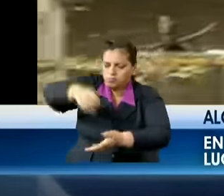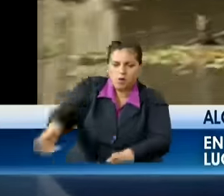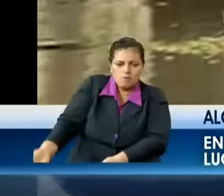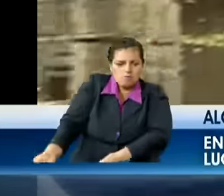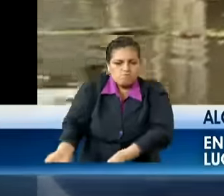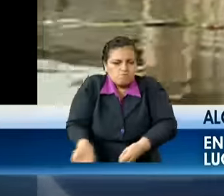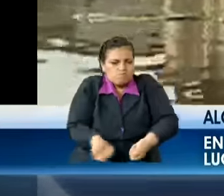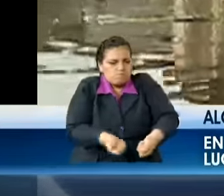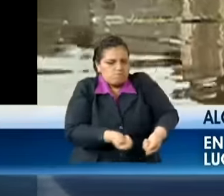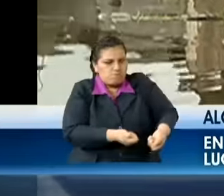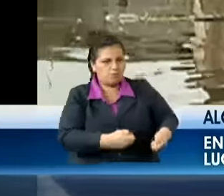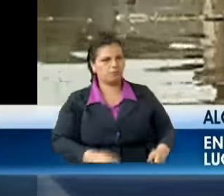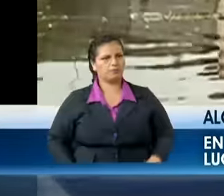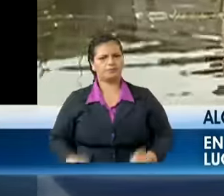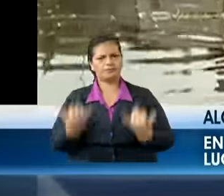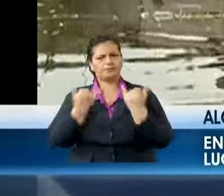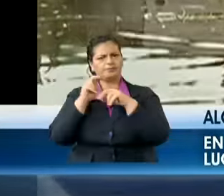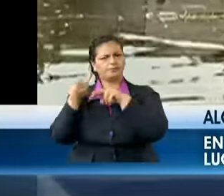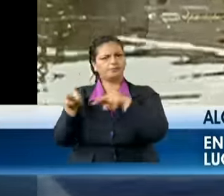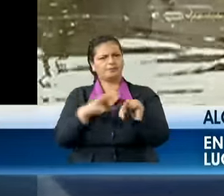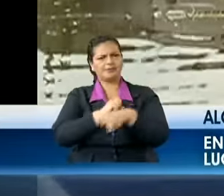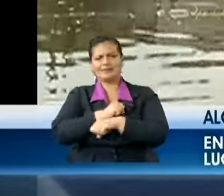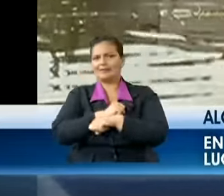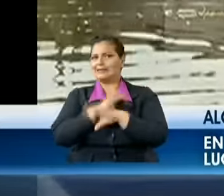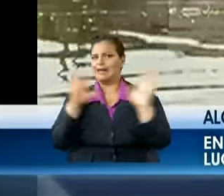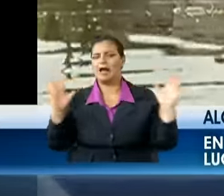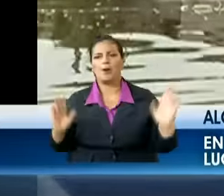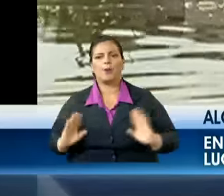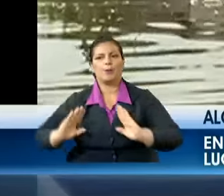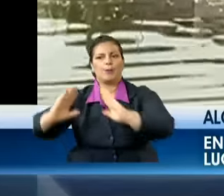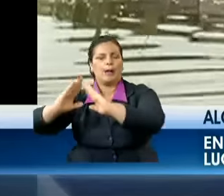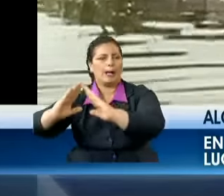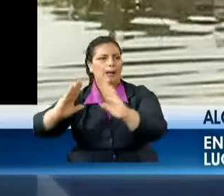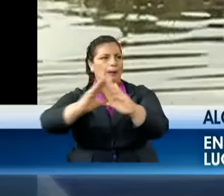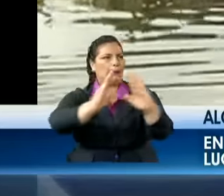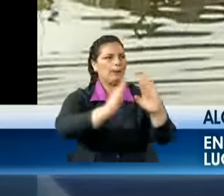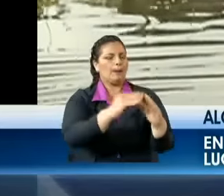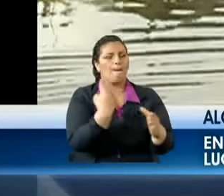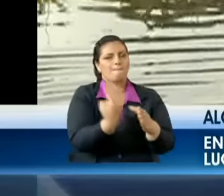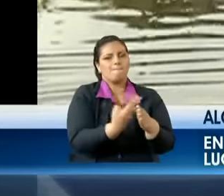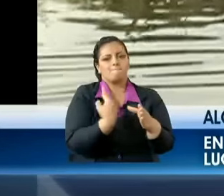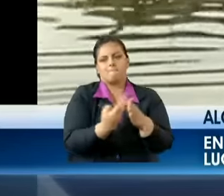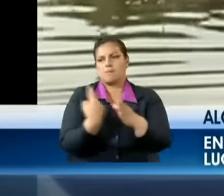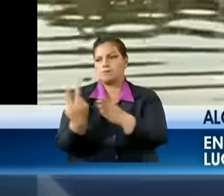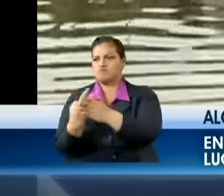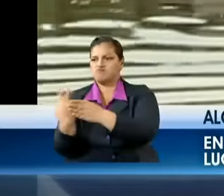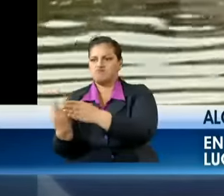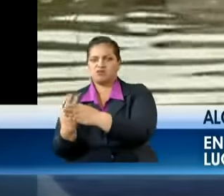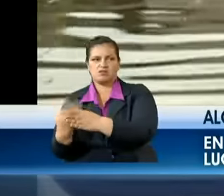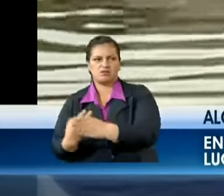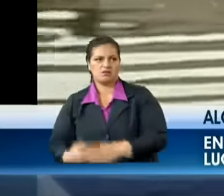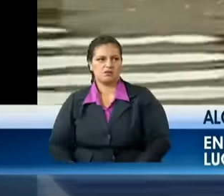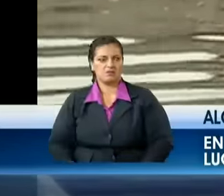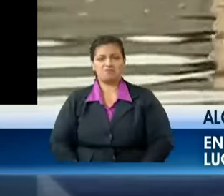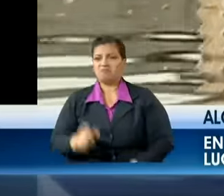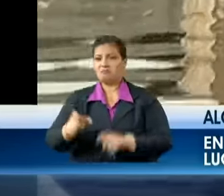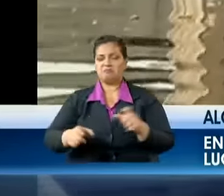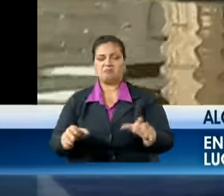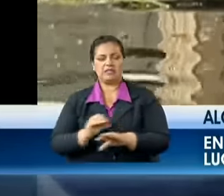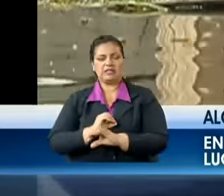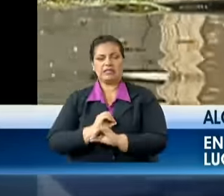sector están desocupadas. Sus habitantes debieron abandonarlas momentáneamente a la espera de que las